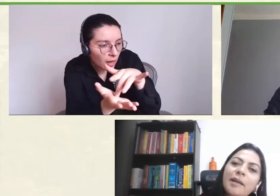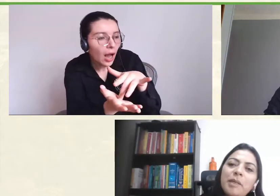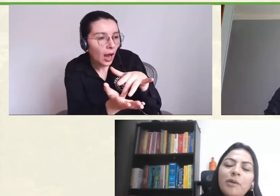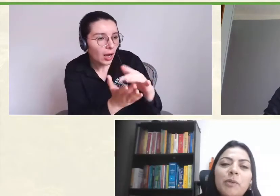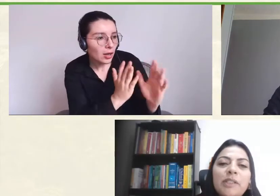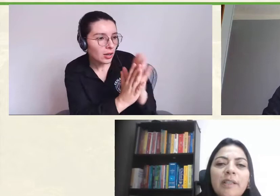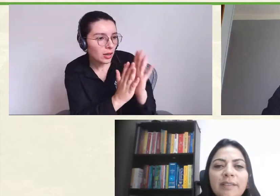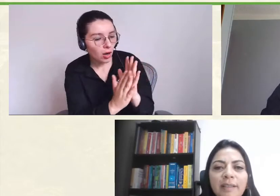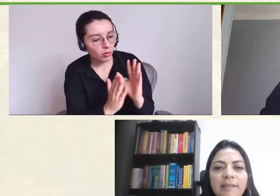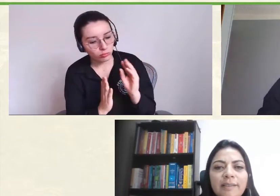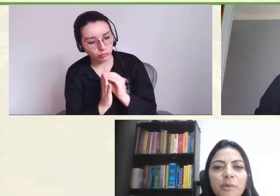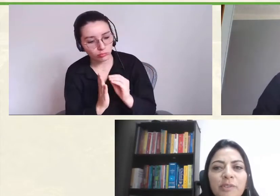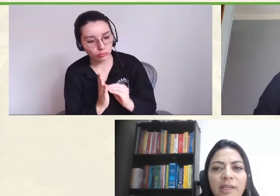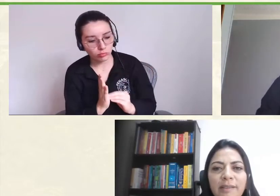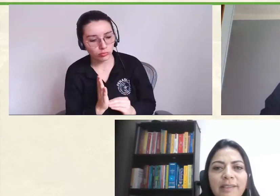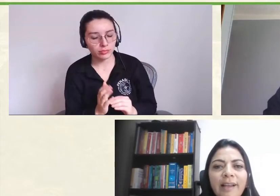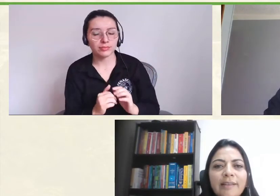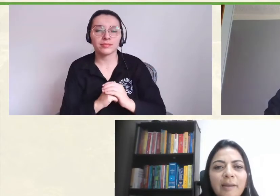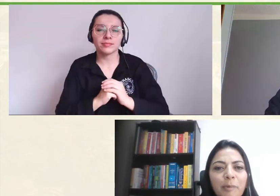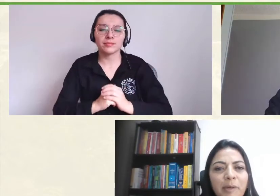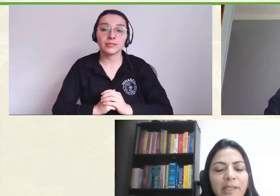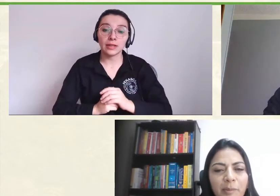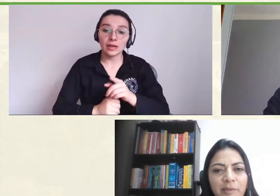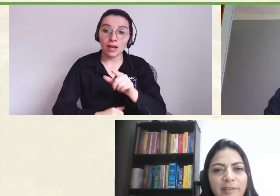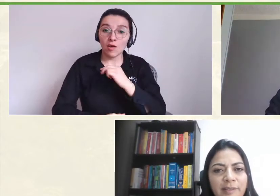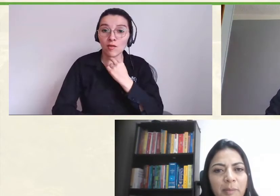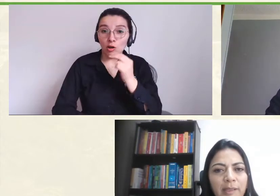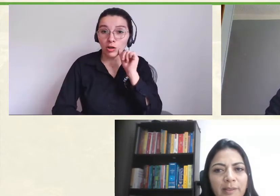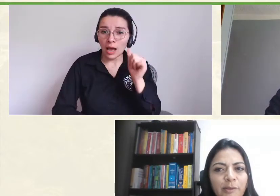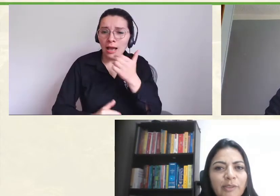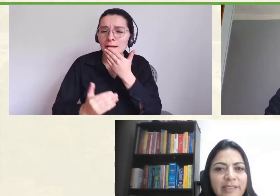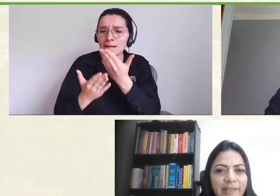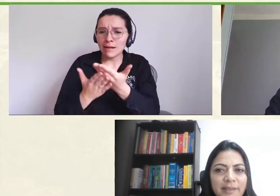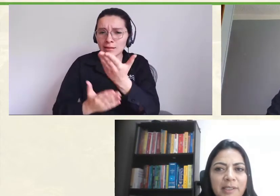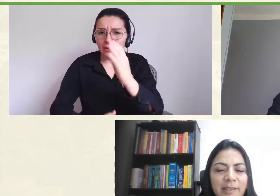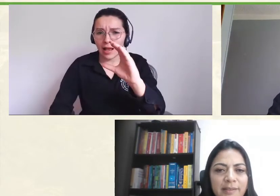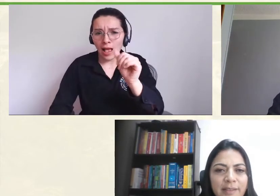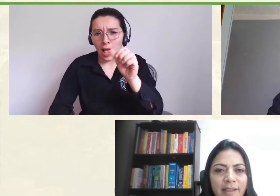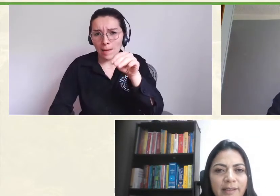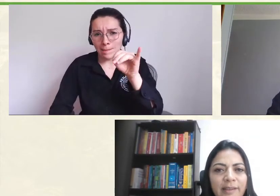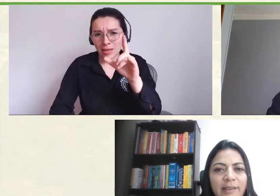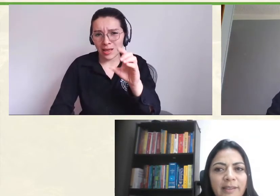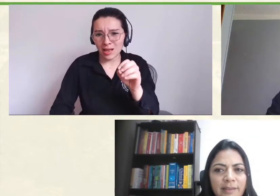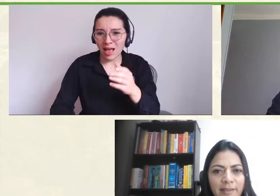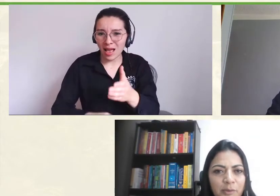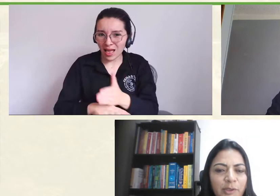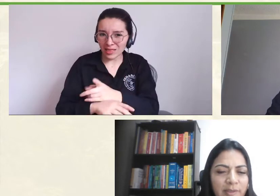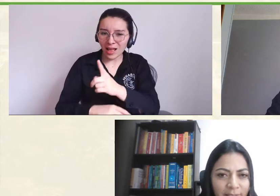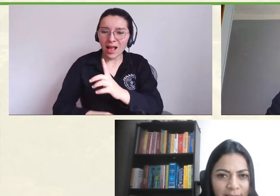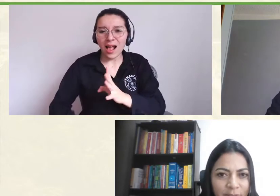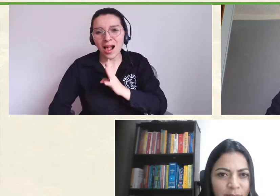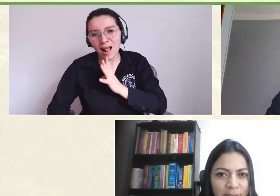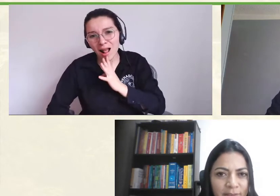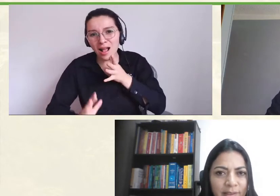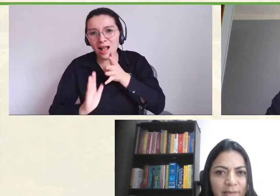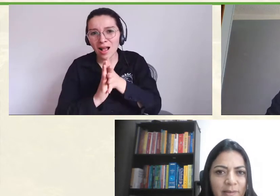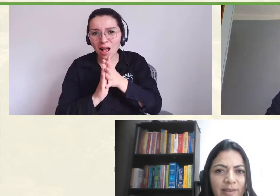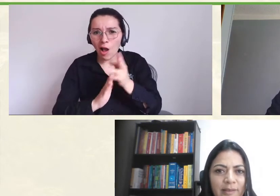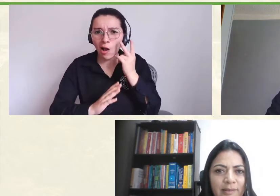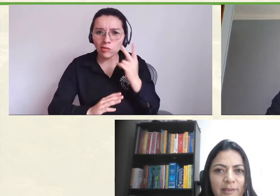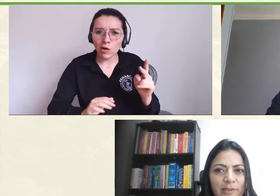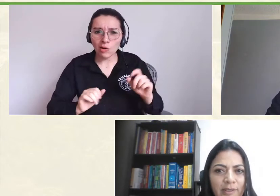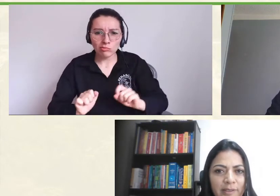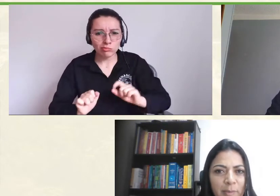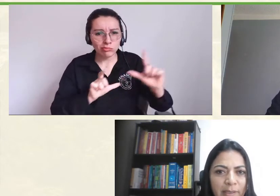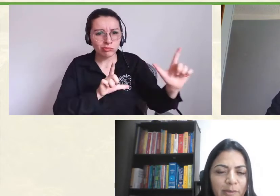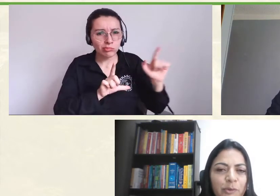Gracias, Camilo. Muy interesante escucharte y al tiempo veíamos esas imágenes donde ya se evidencia esas reuniones que han hecho